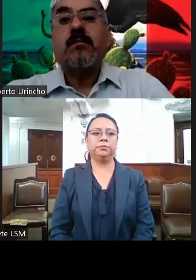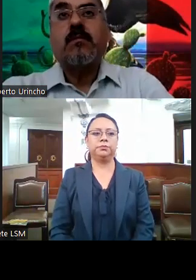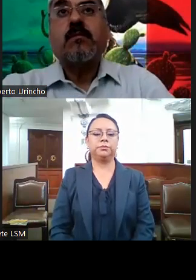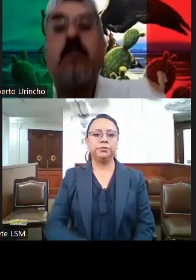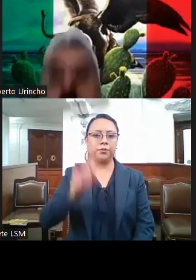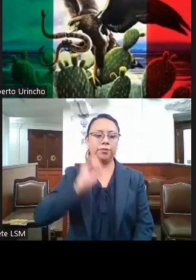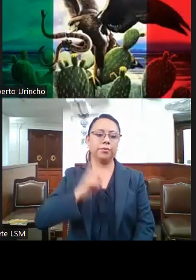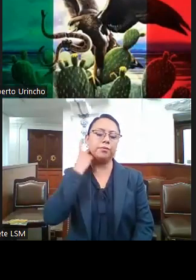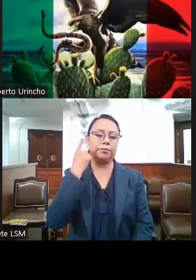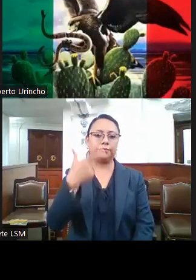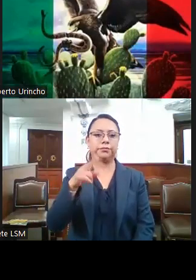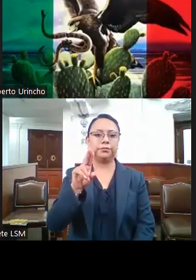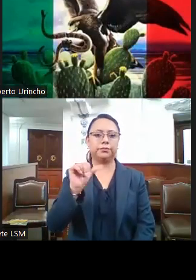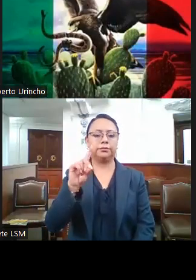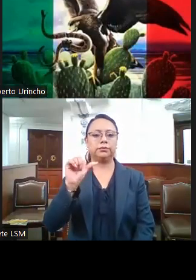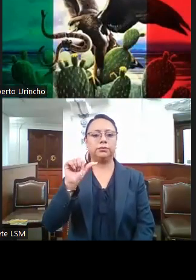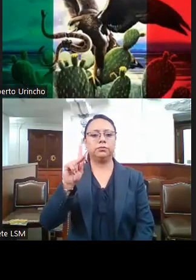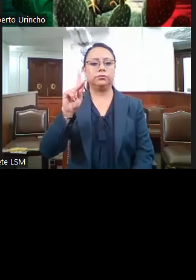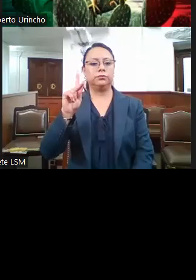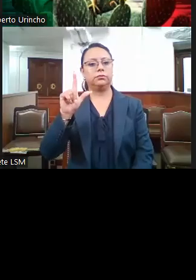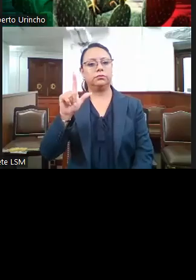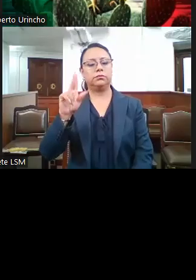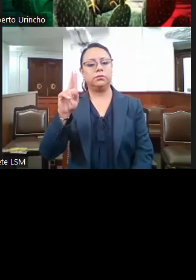Diputada María Guadalupe Morales Rubio.